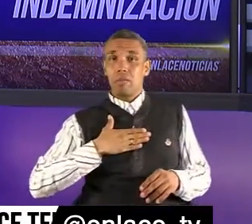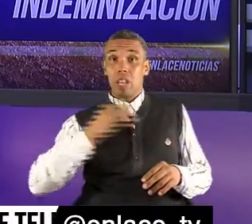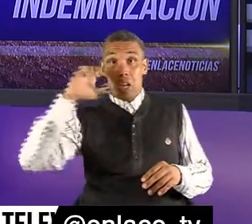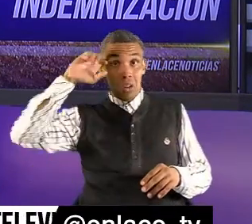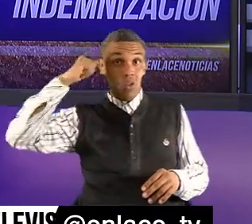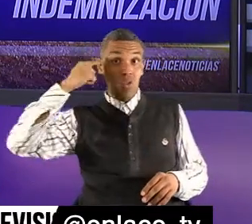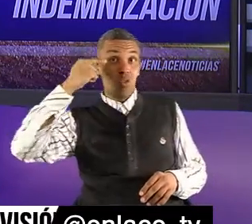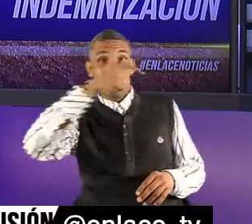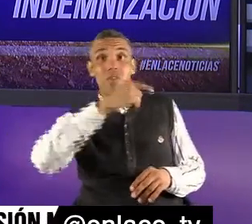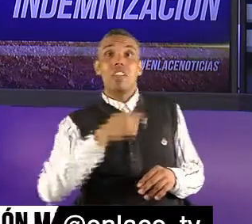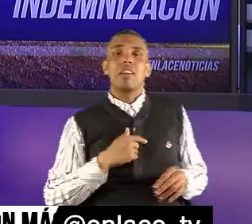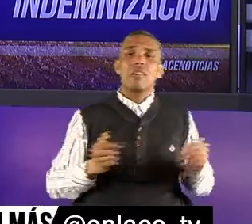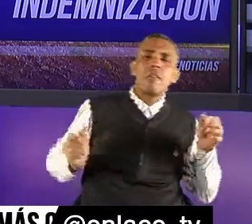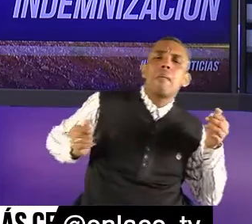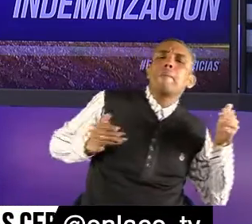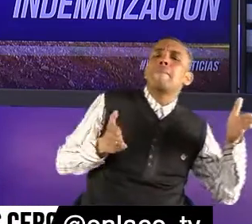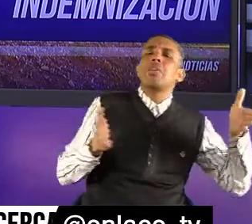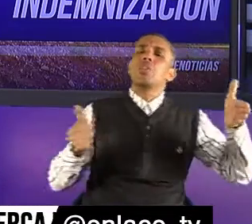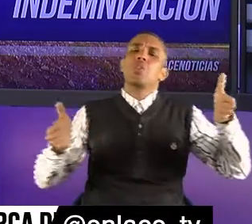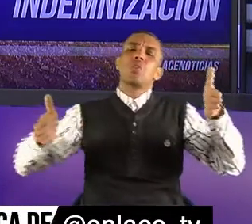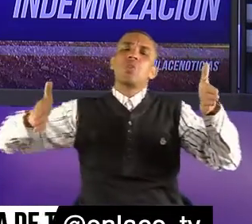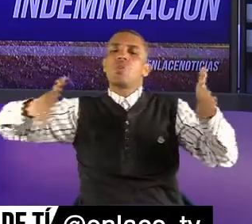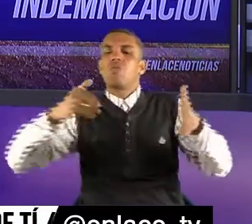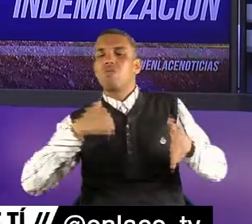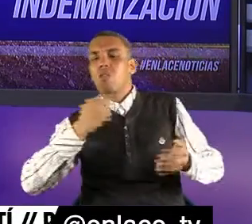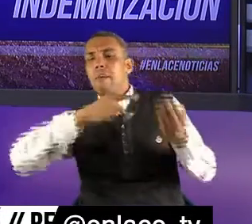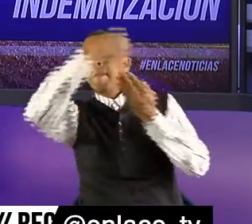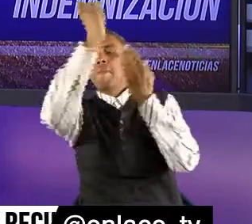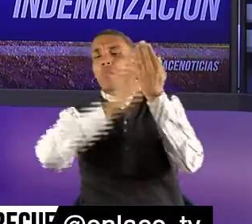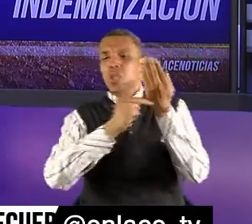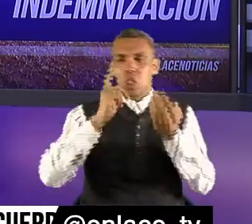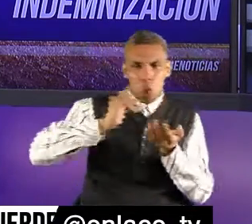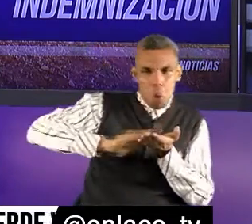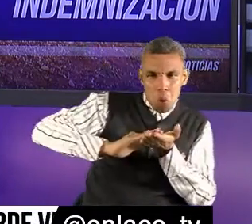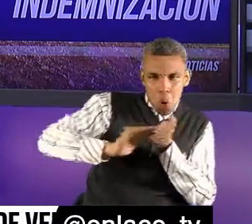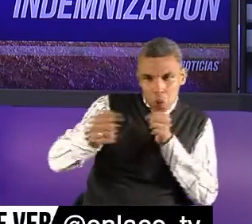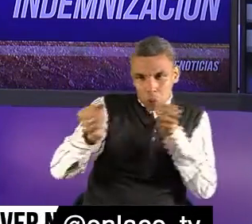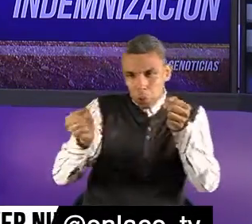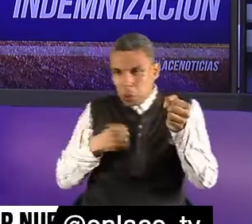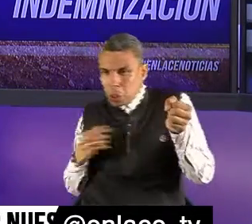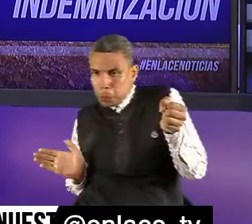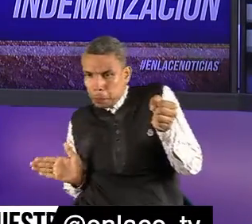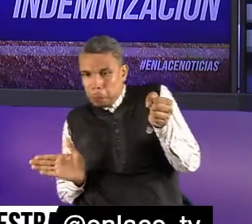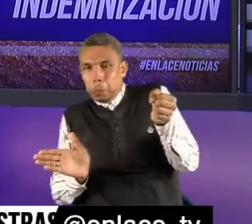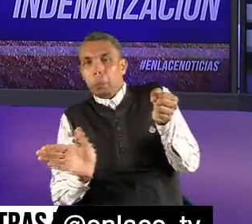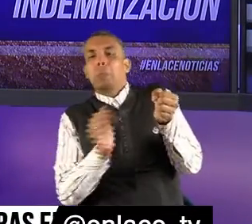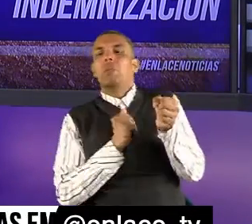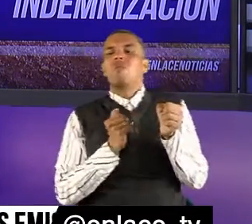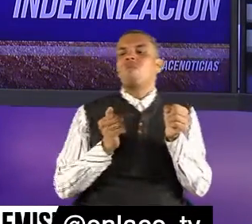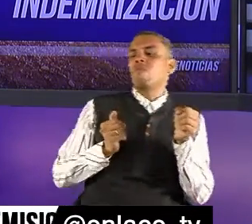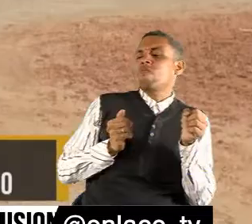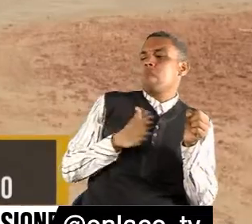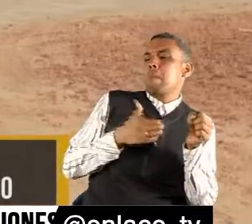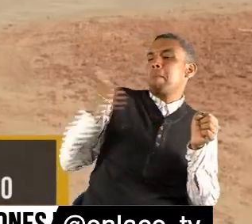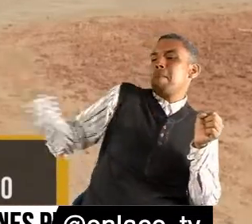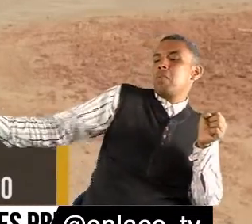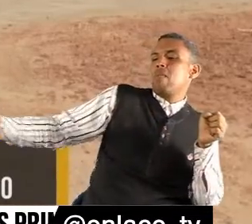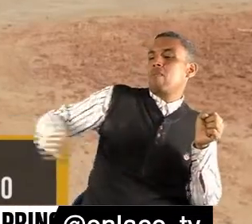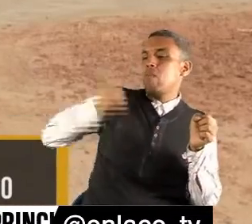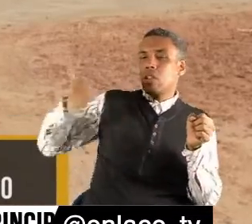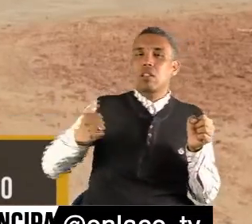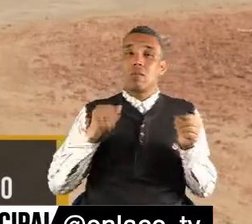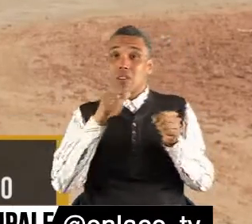El denunciante sostiene que su caso podría ser considerado como de discriminación racial. Este